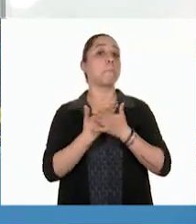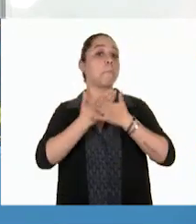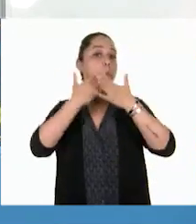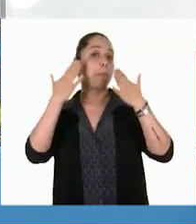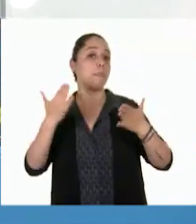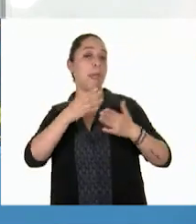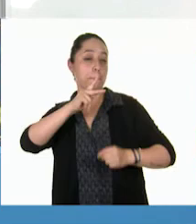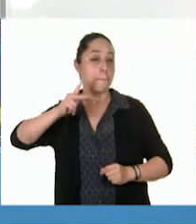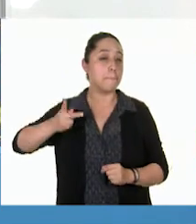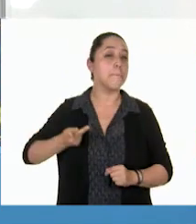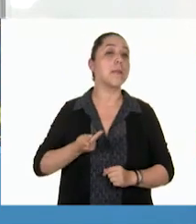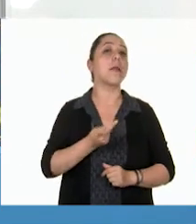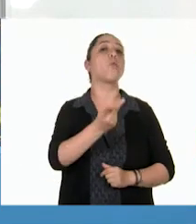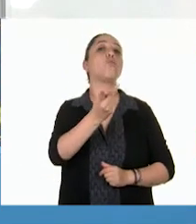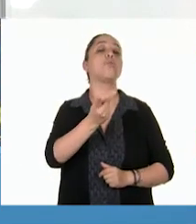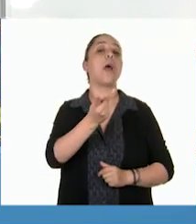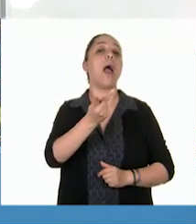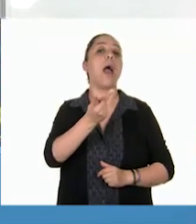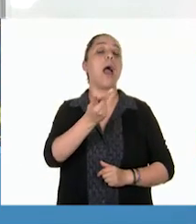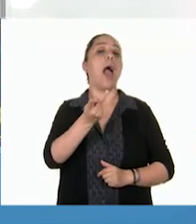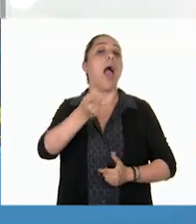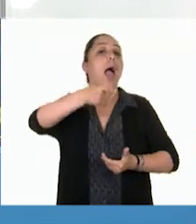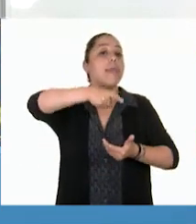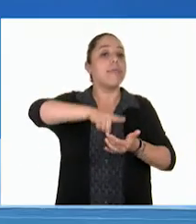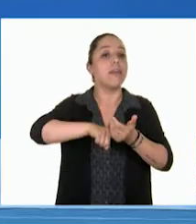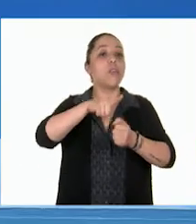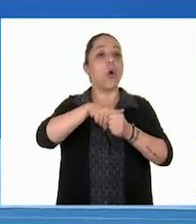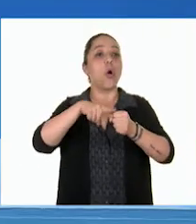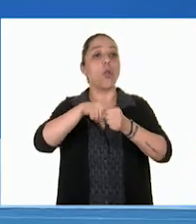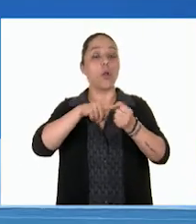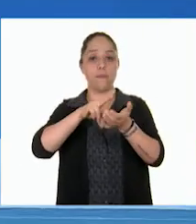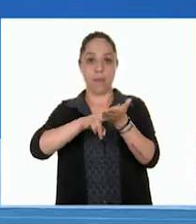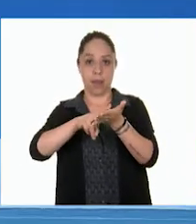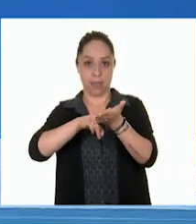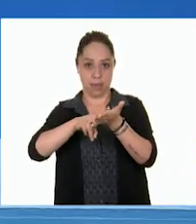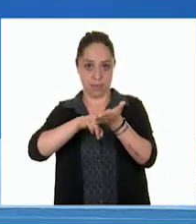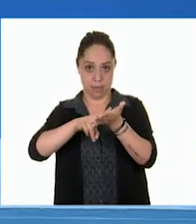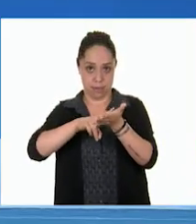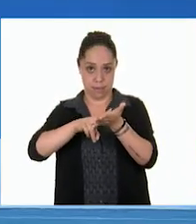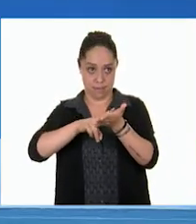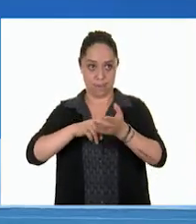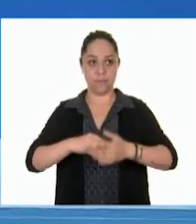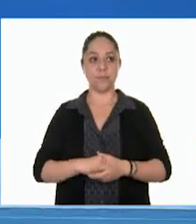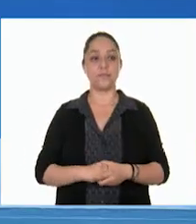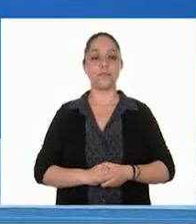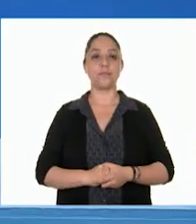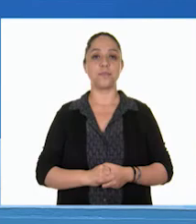la pregunta que guarda el color verde. Y es la que está aquí.